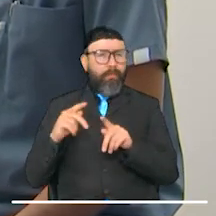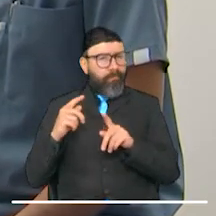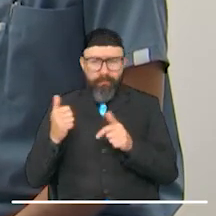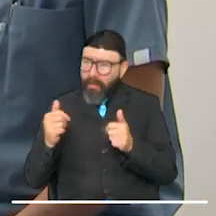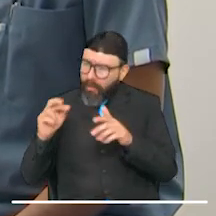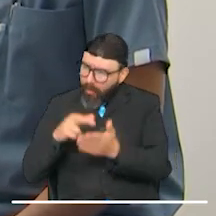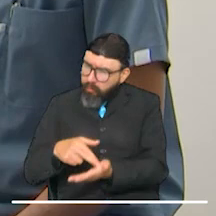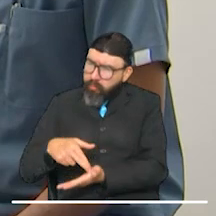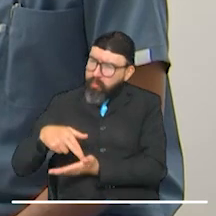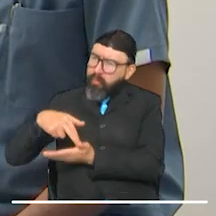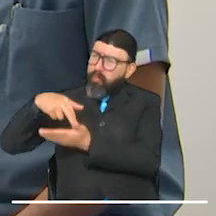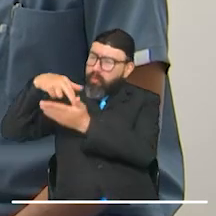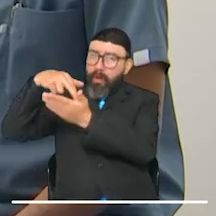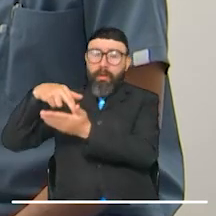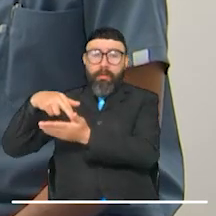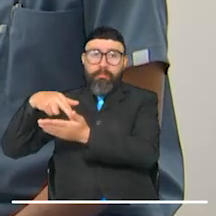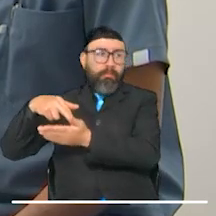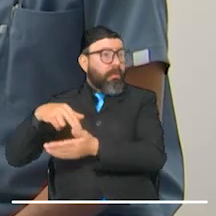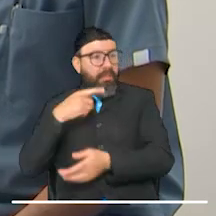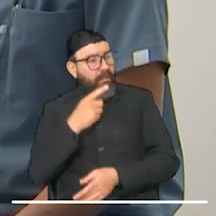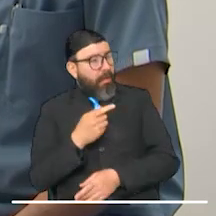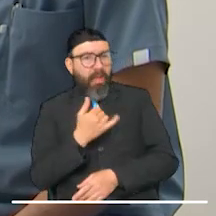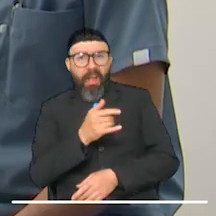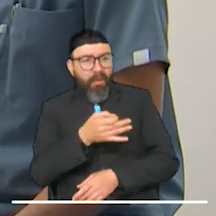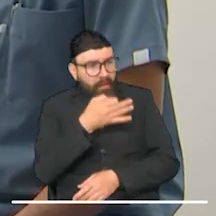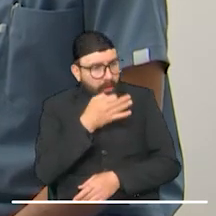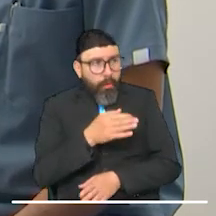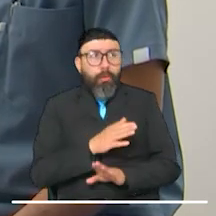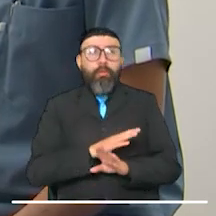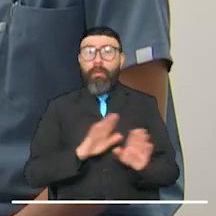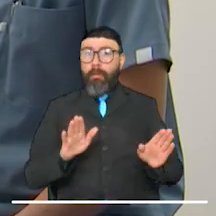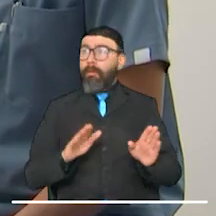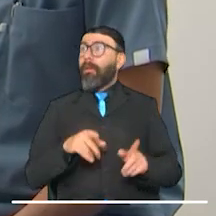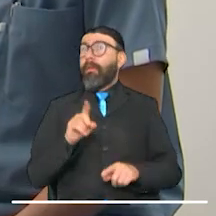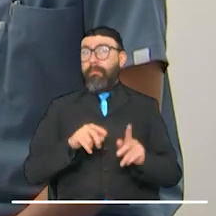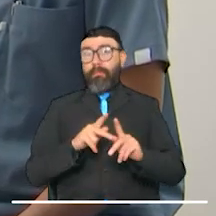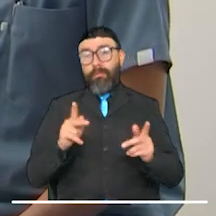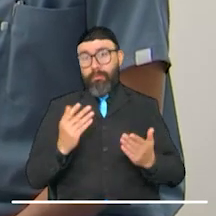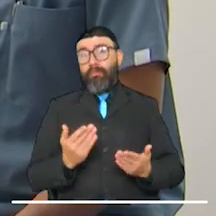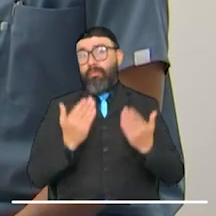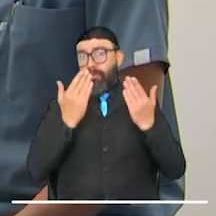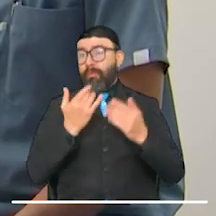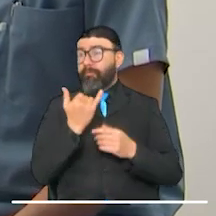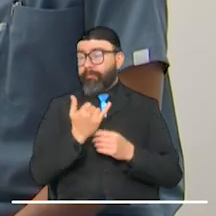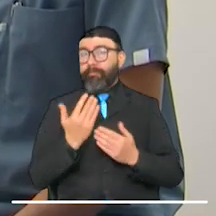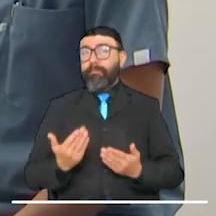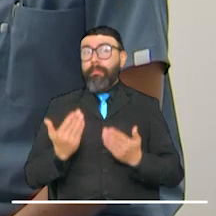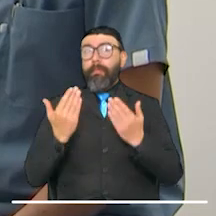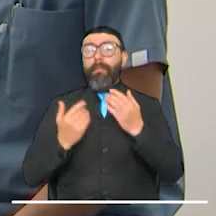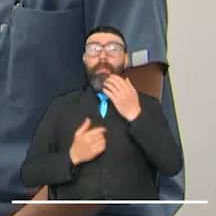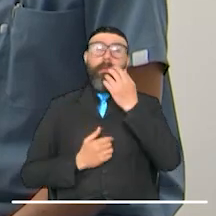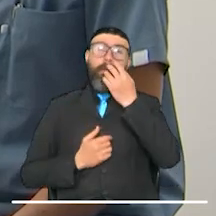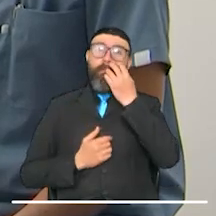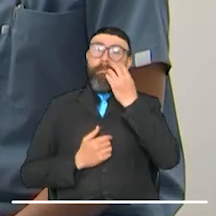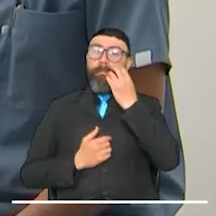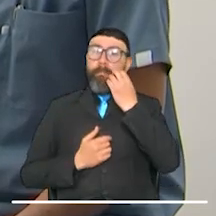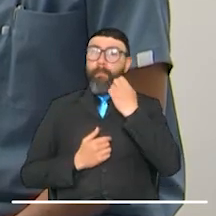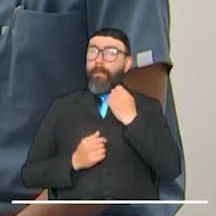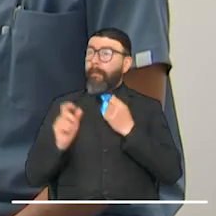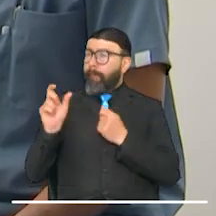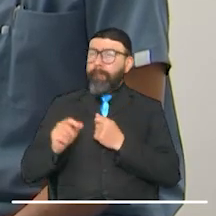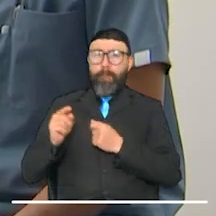rehabilitación con una buena fisioterapia abandona las pastas abandona la las medicinas y el paciente mejora